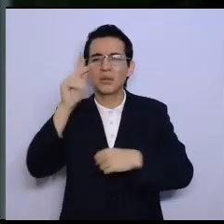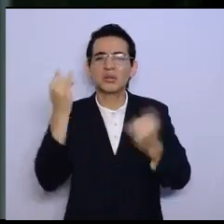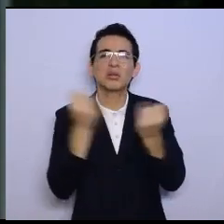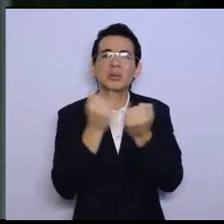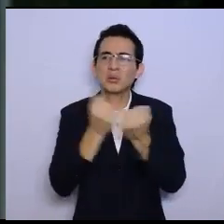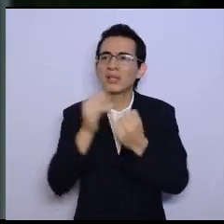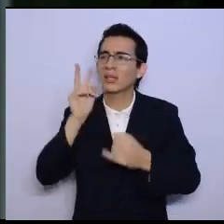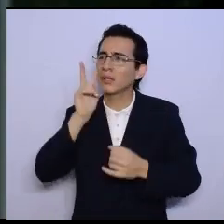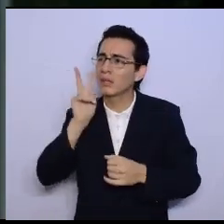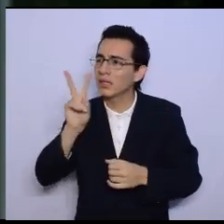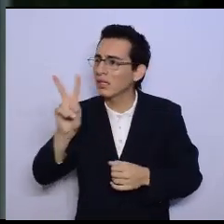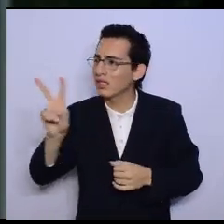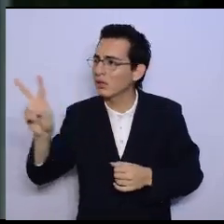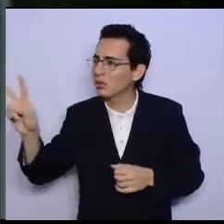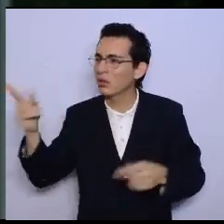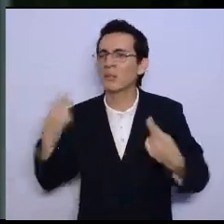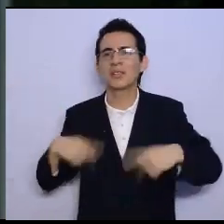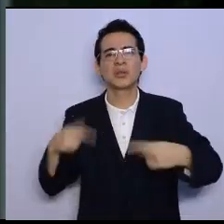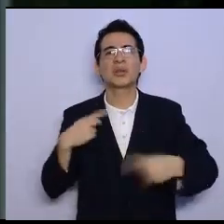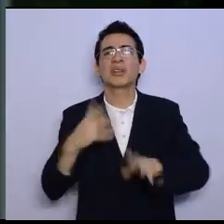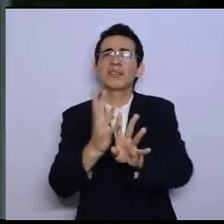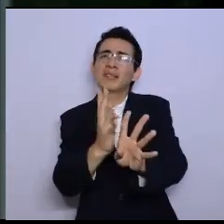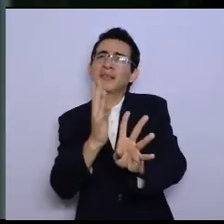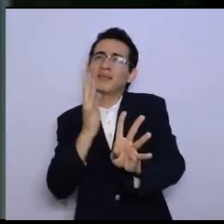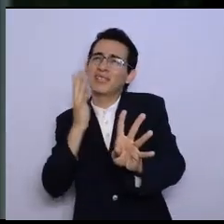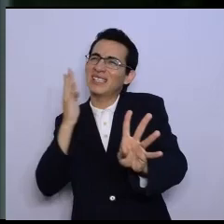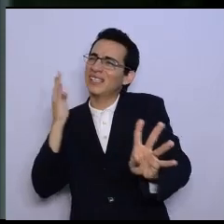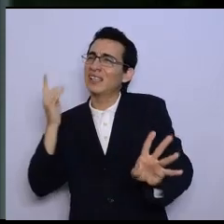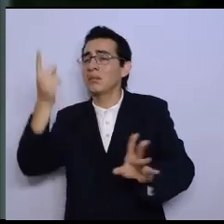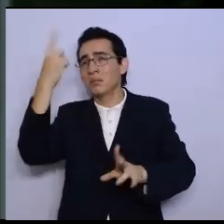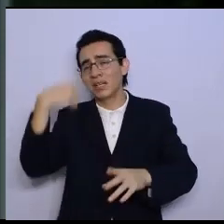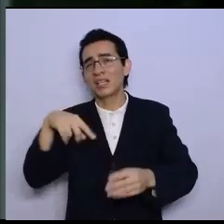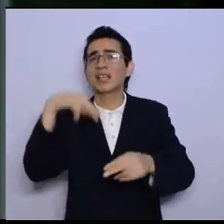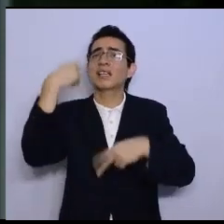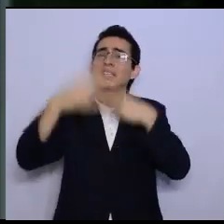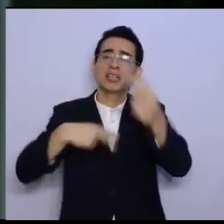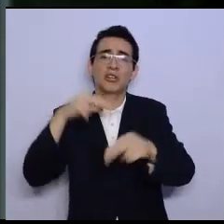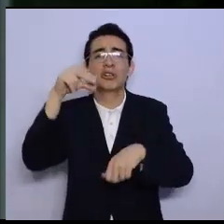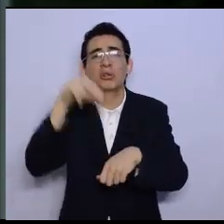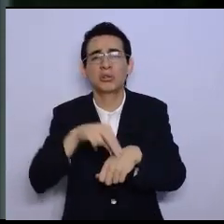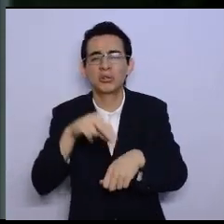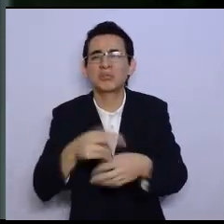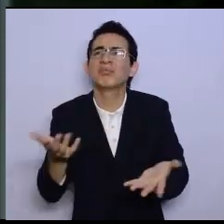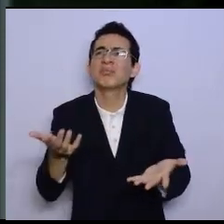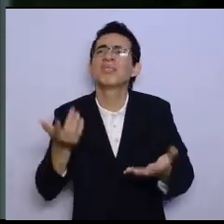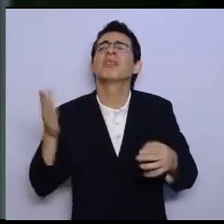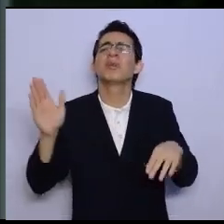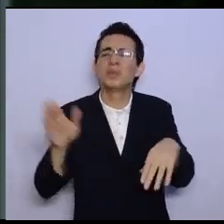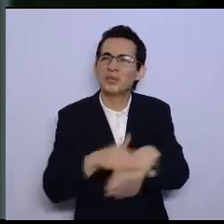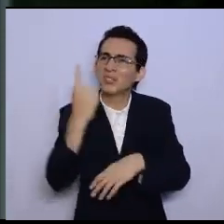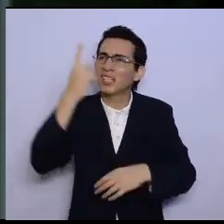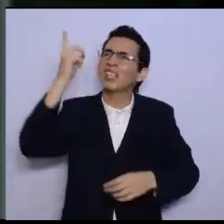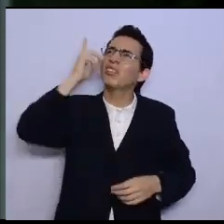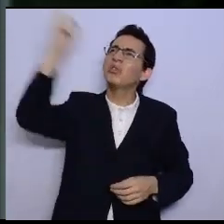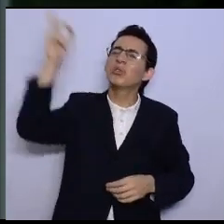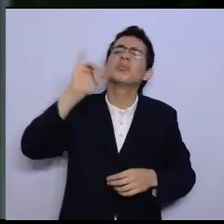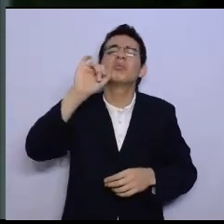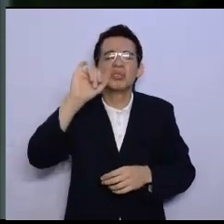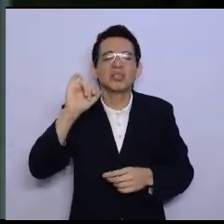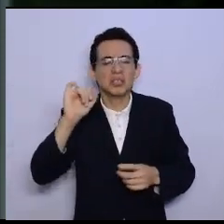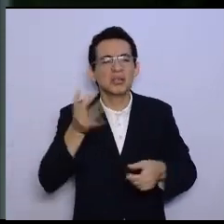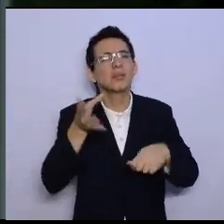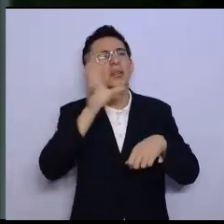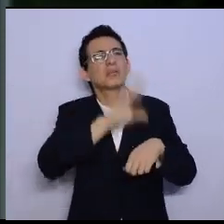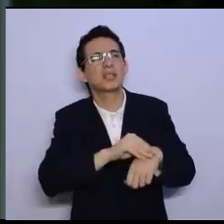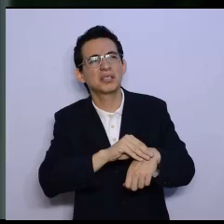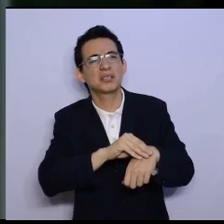gente haciendo fila para tomar sus quimioterapias. ¿Qué dice Dios sobre esto? Pues sí